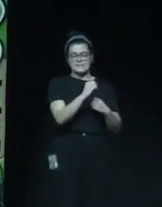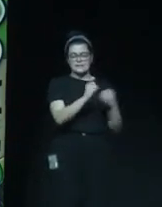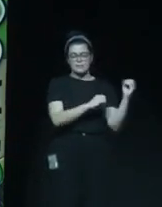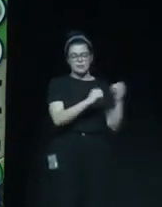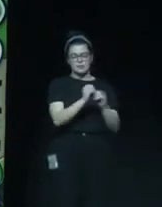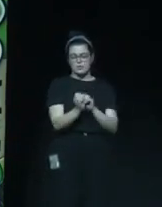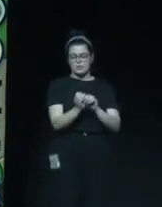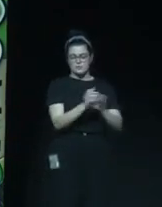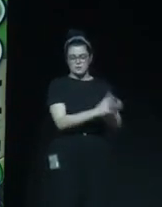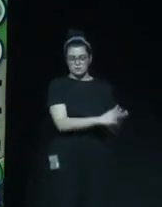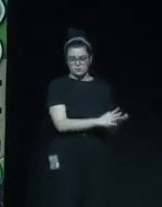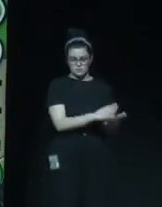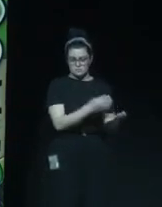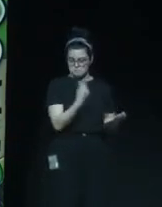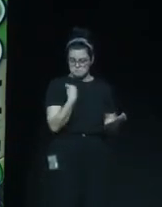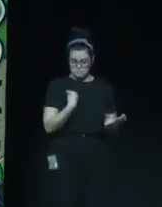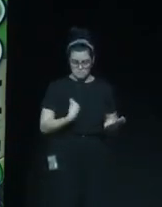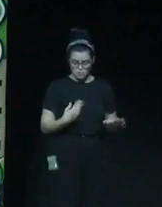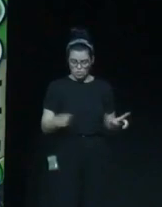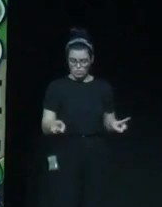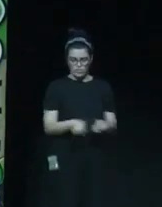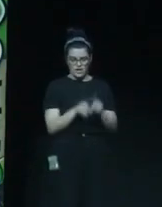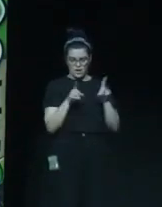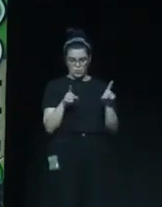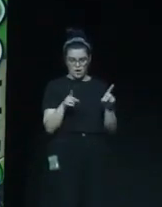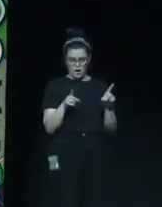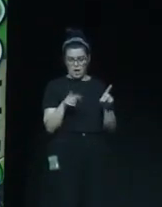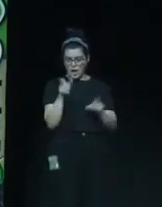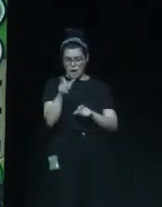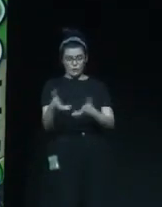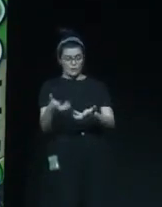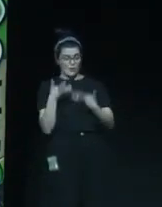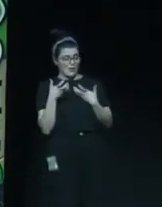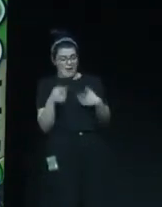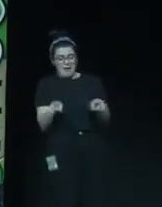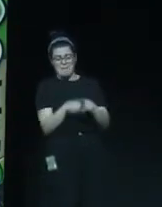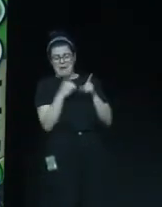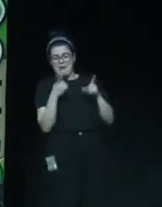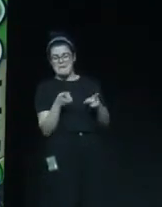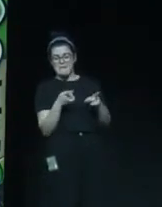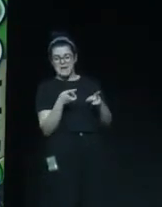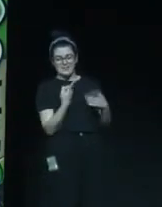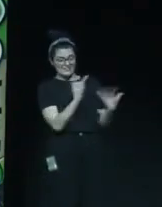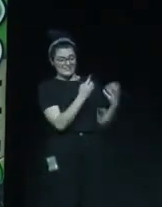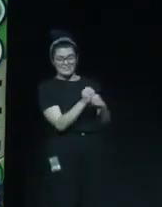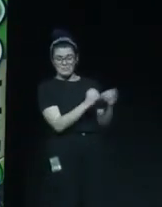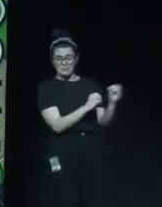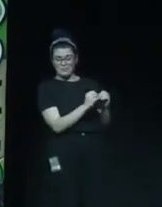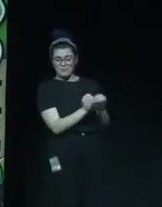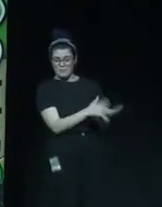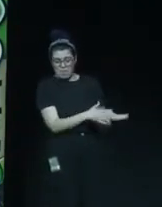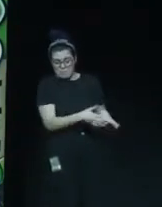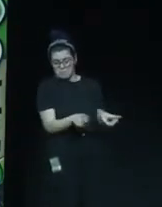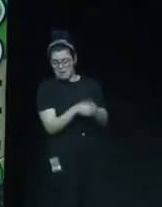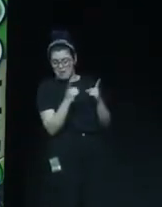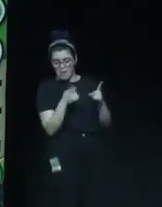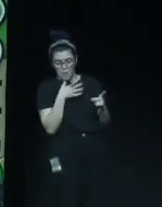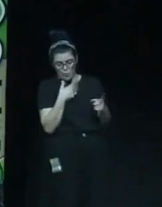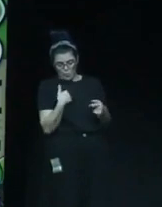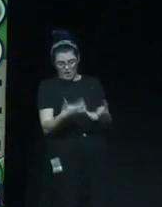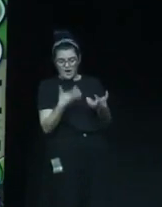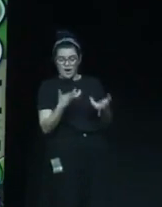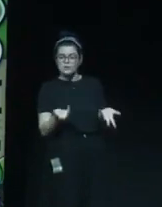abstención, a los que ganan les da igual, porque van a ganar los mismos, porque la abstención